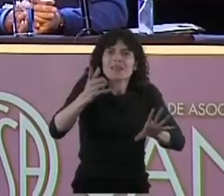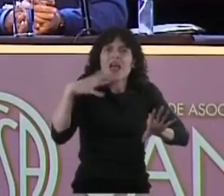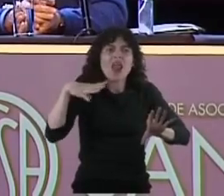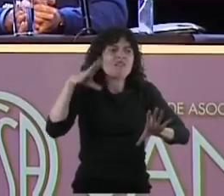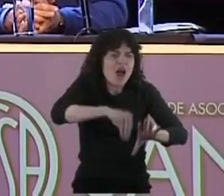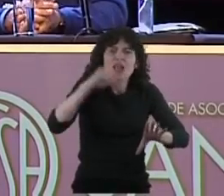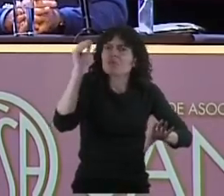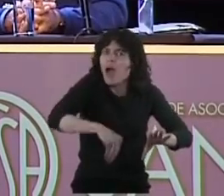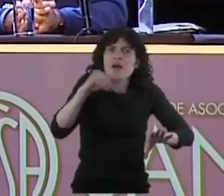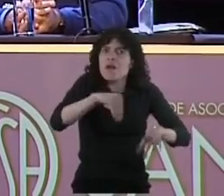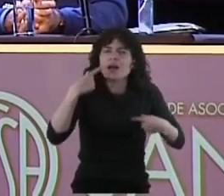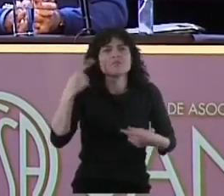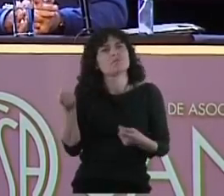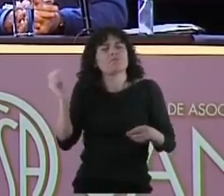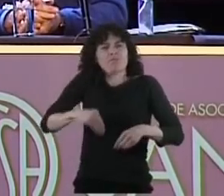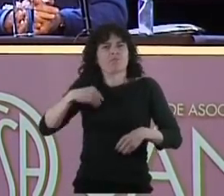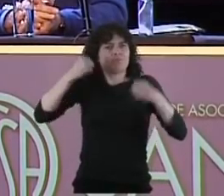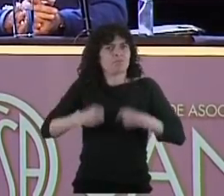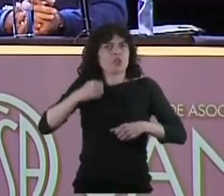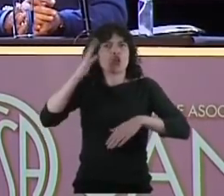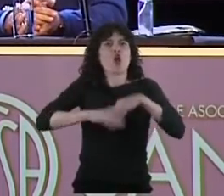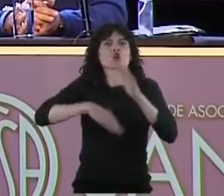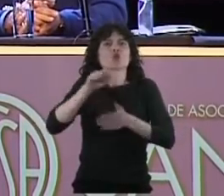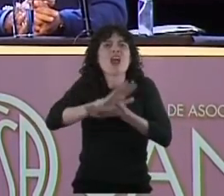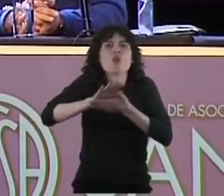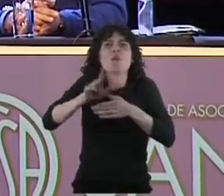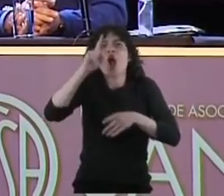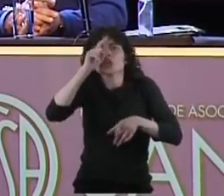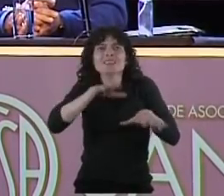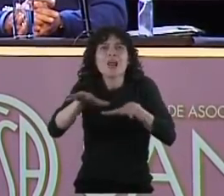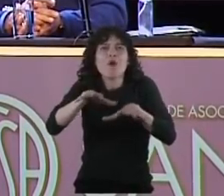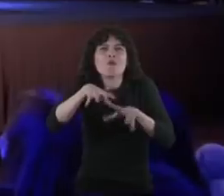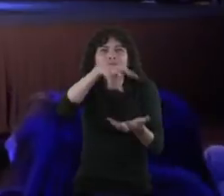Hicimos más de 30 hospitales modulares.